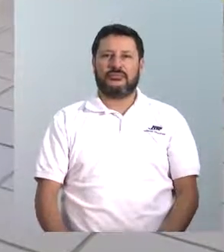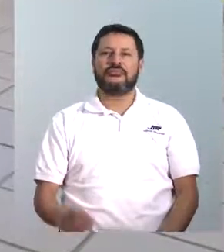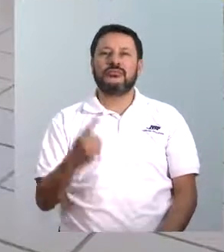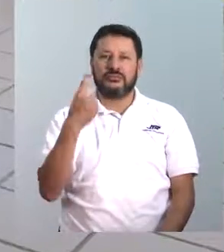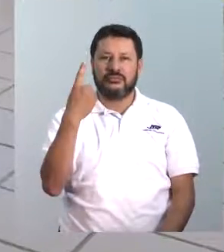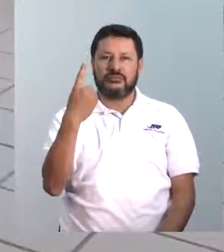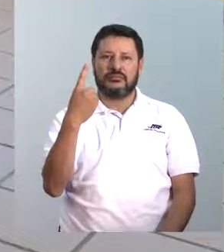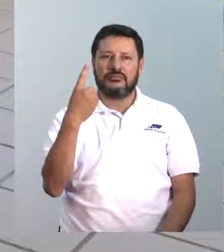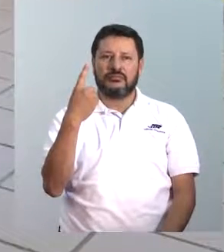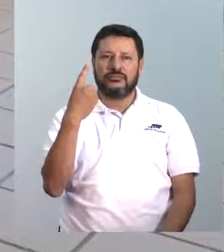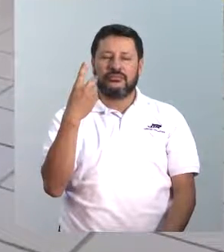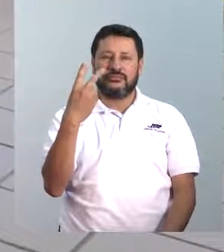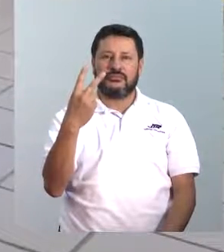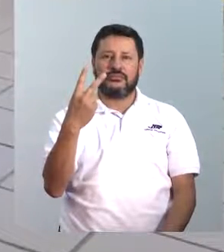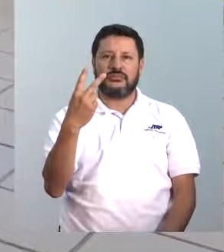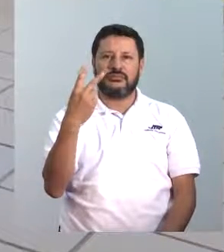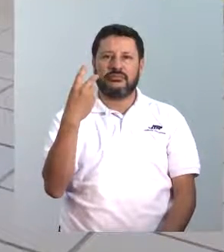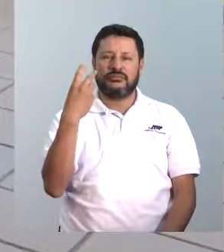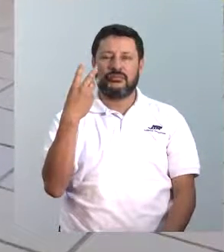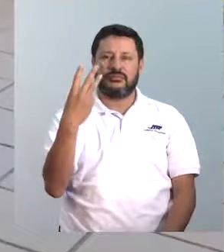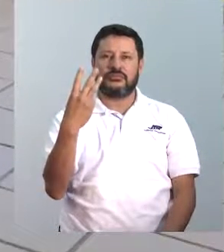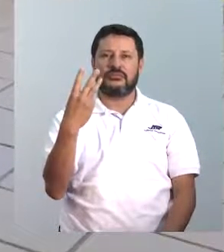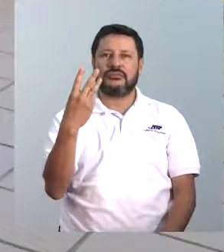serie. Empezamos 1, 2,